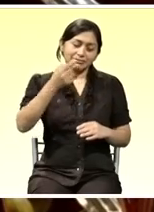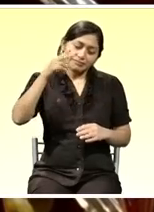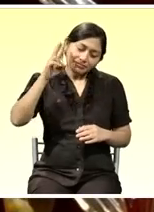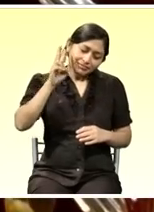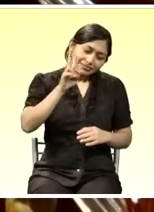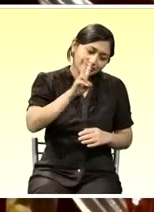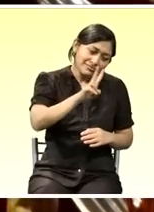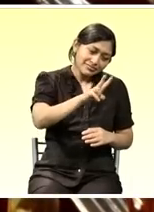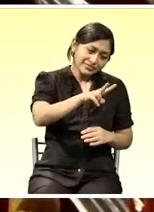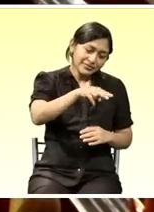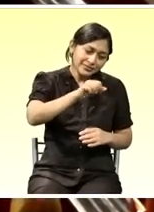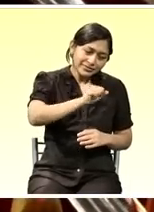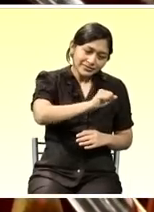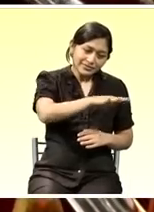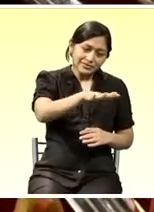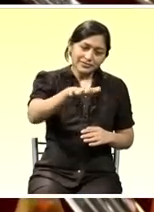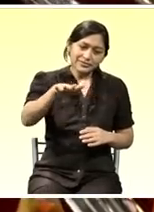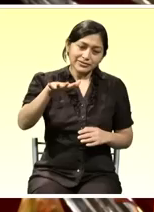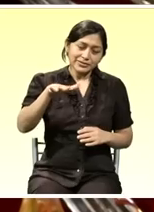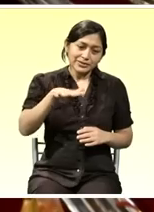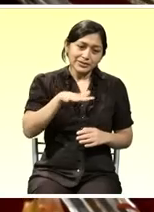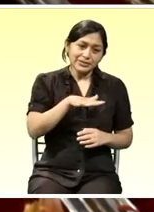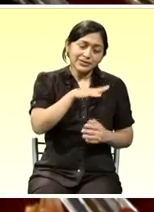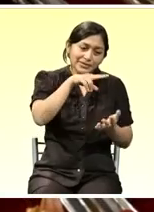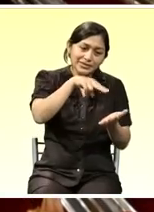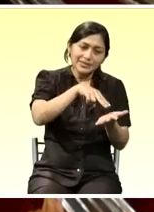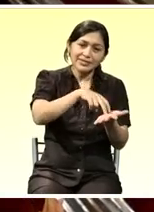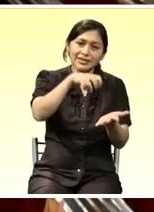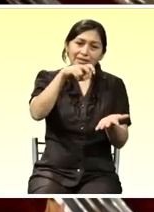Redentor de pueblo